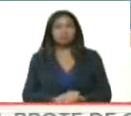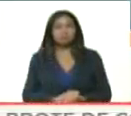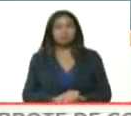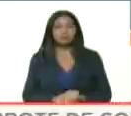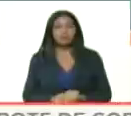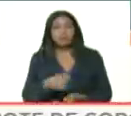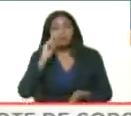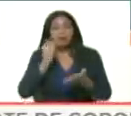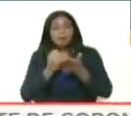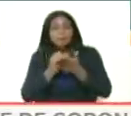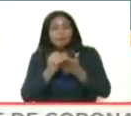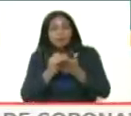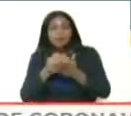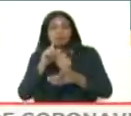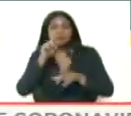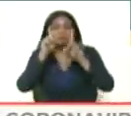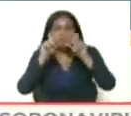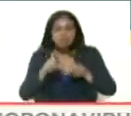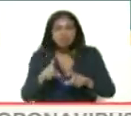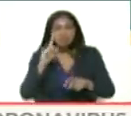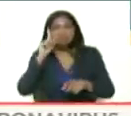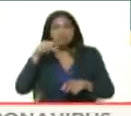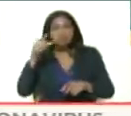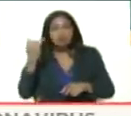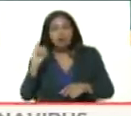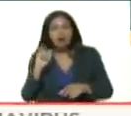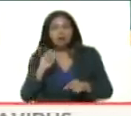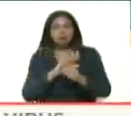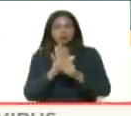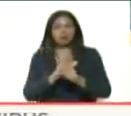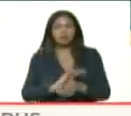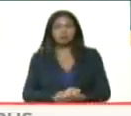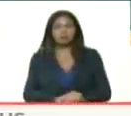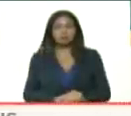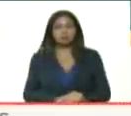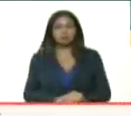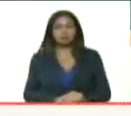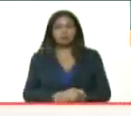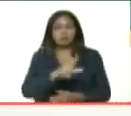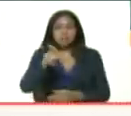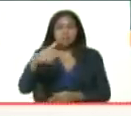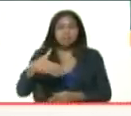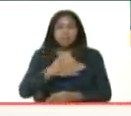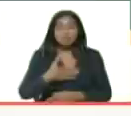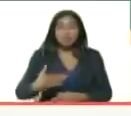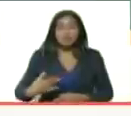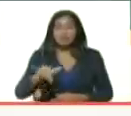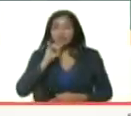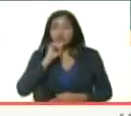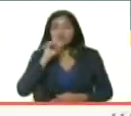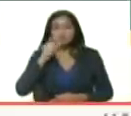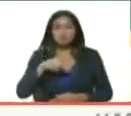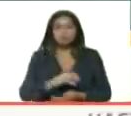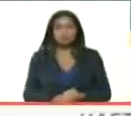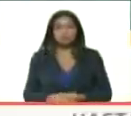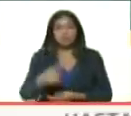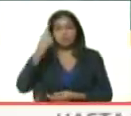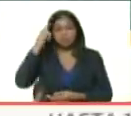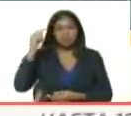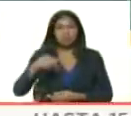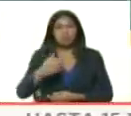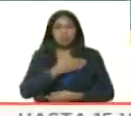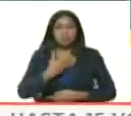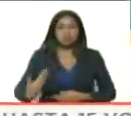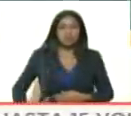despistaje ampliado y personalizado. Finalmente, queríamos informar que el día de hoy el